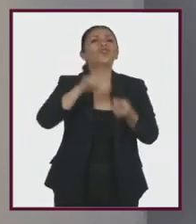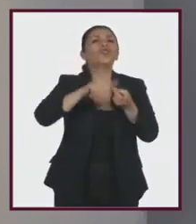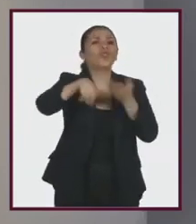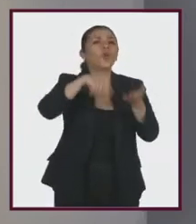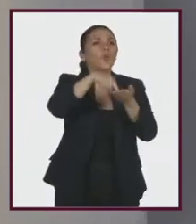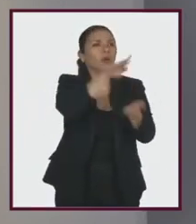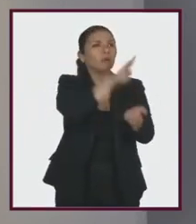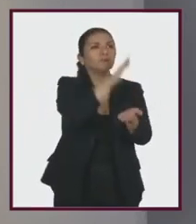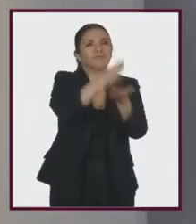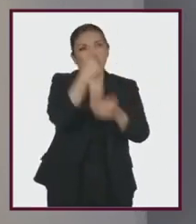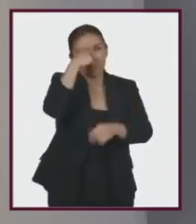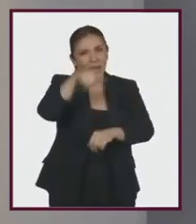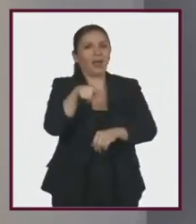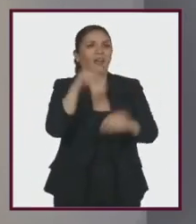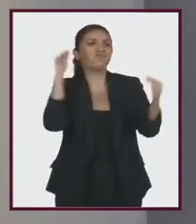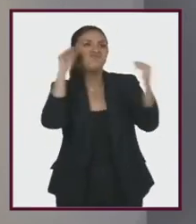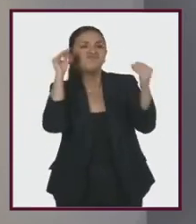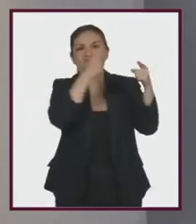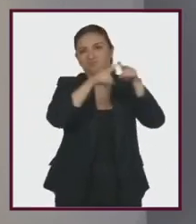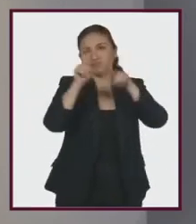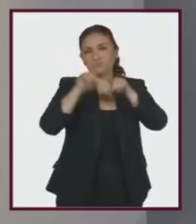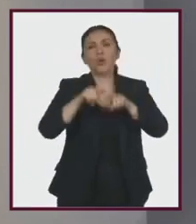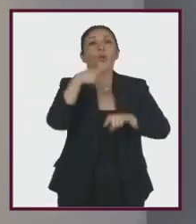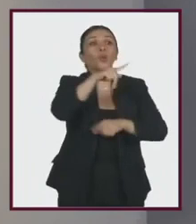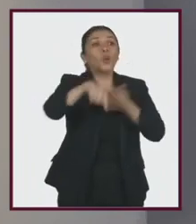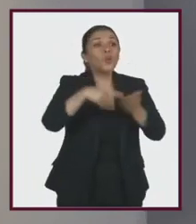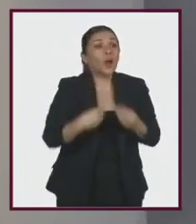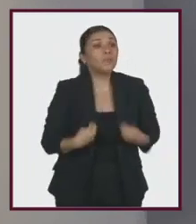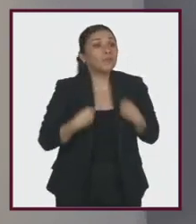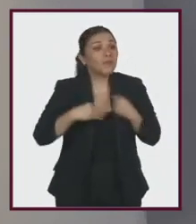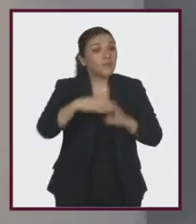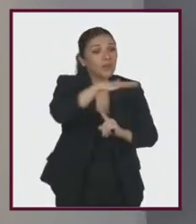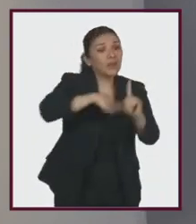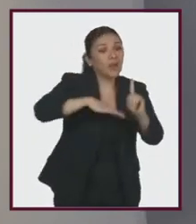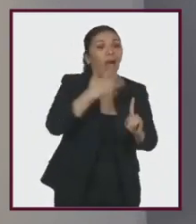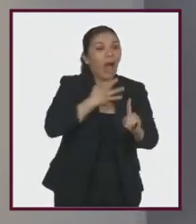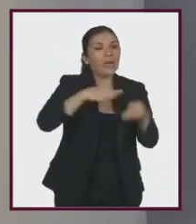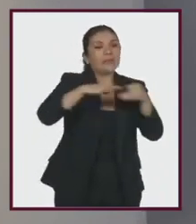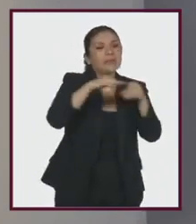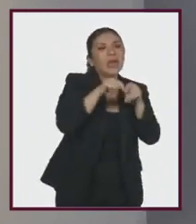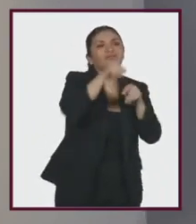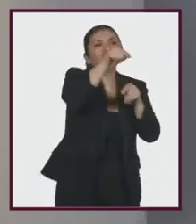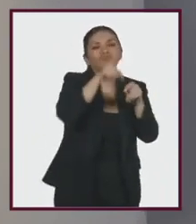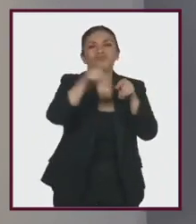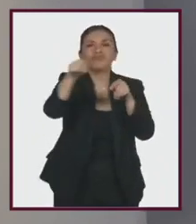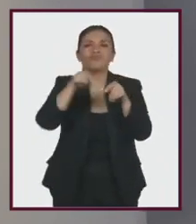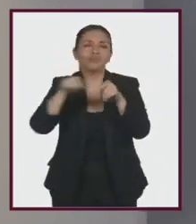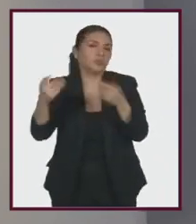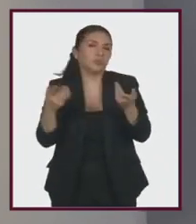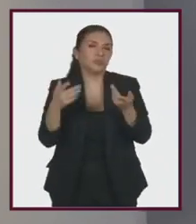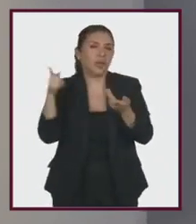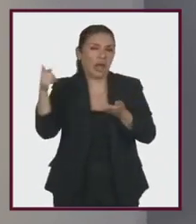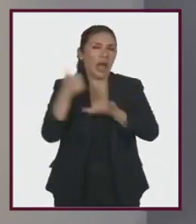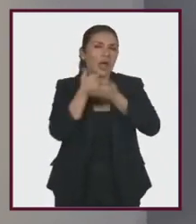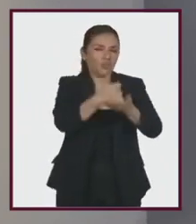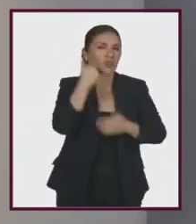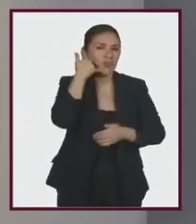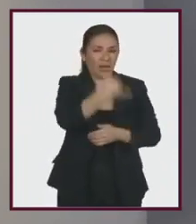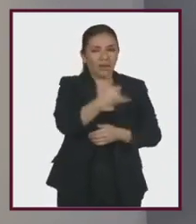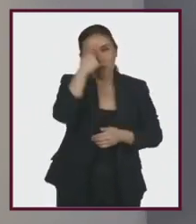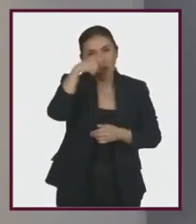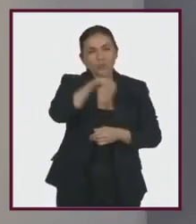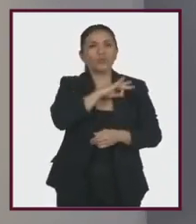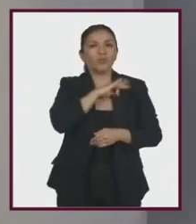acudir justamente, dependiendo de dónde se encuentre, habrá probablemente algún lugar más cercano o a dónde se